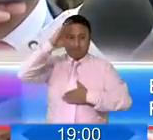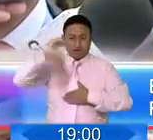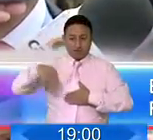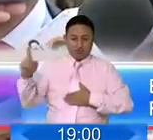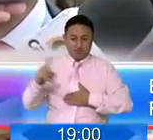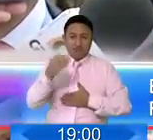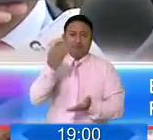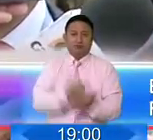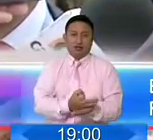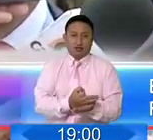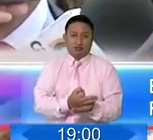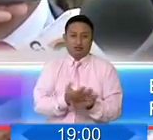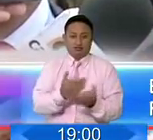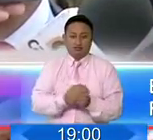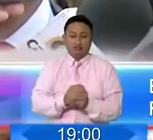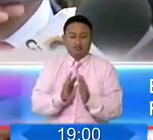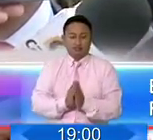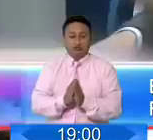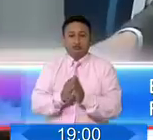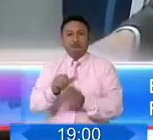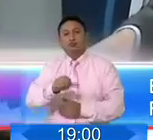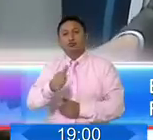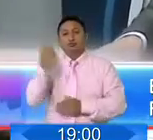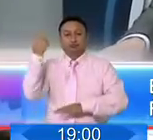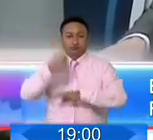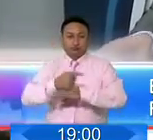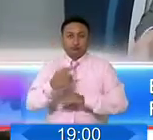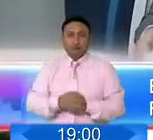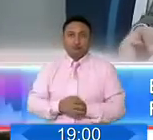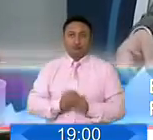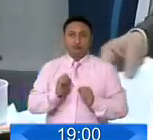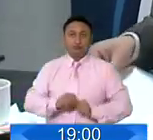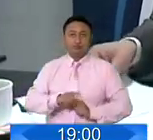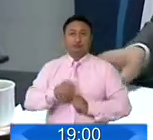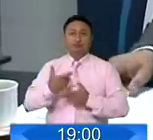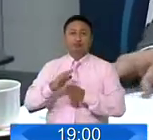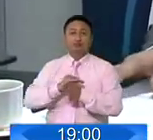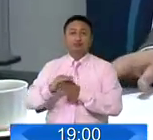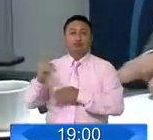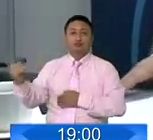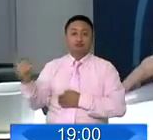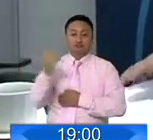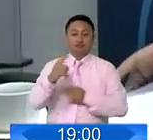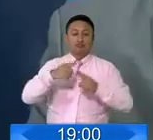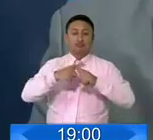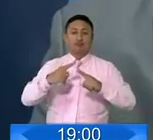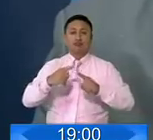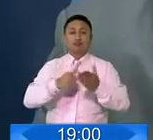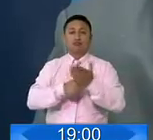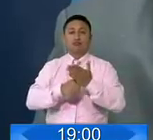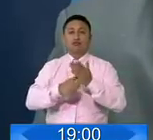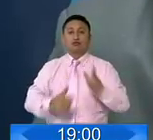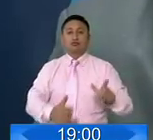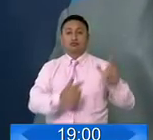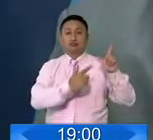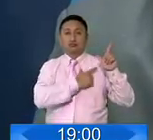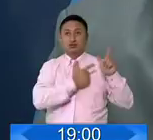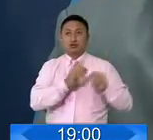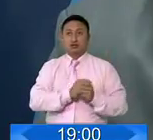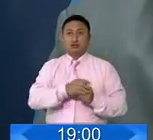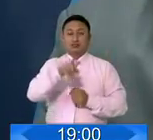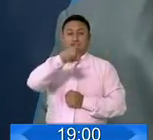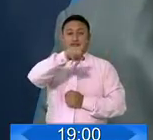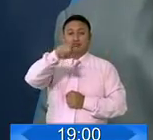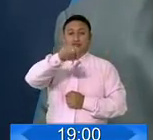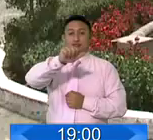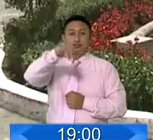acudió. Se pedirá nuevo día y hora. También se requerirá la comparecencia del exministro de Defensa, Patricio Zambrano, al encontrarse